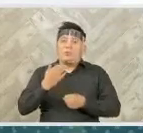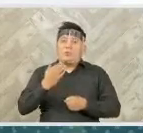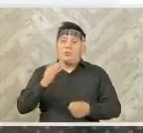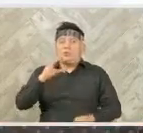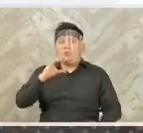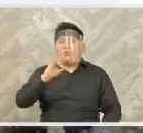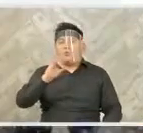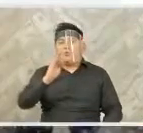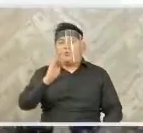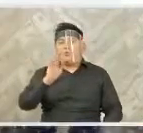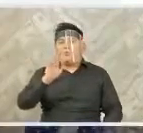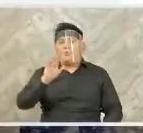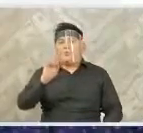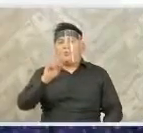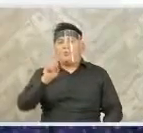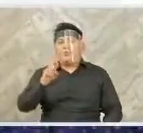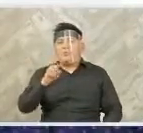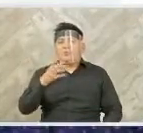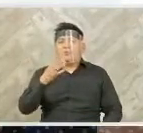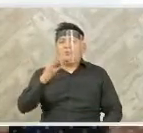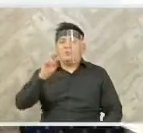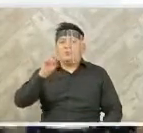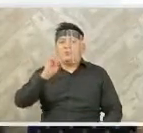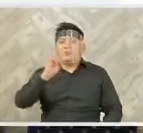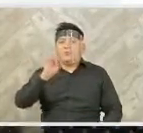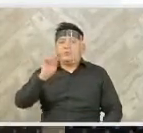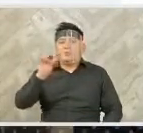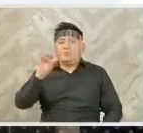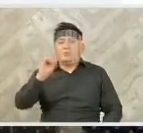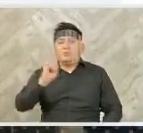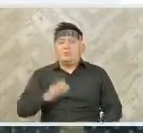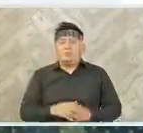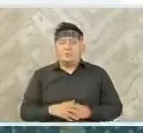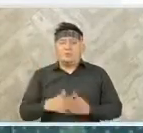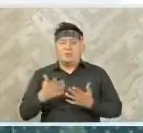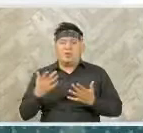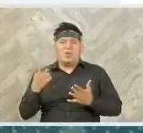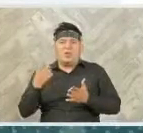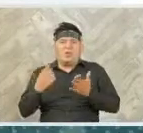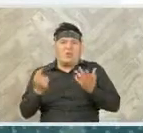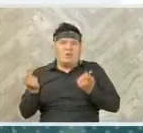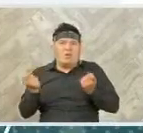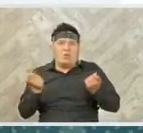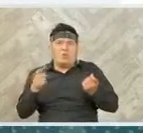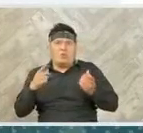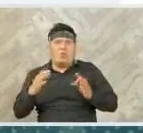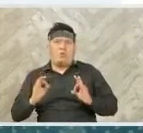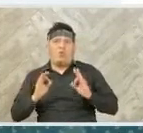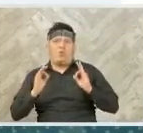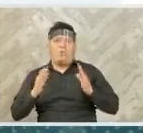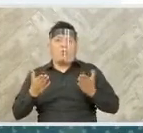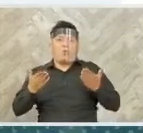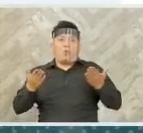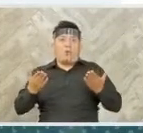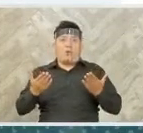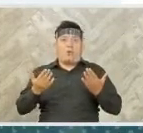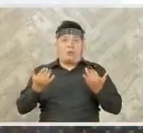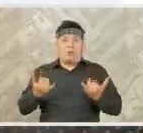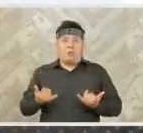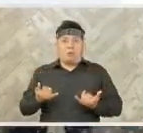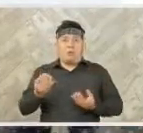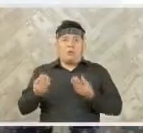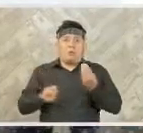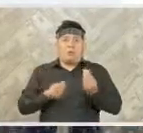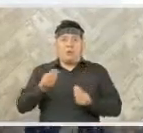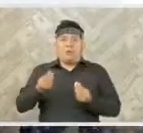Niño? Creo que es así. Creo, me atrevo a decir acá que es como qué estrategias de seguridad se desarrollan o se han llevado